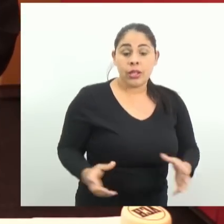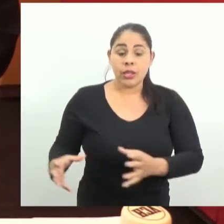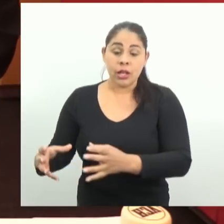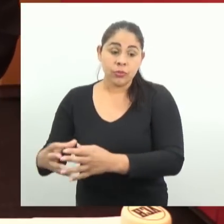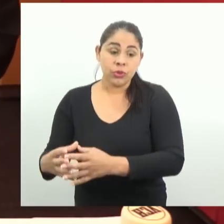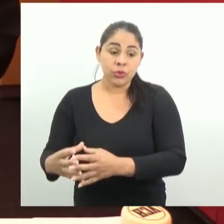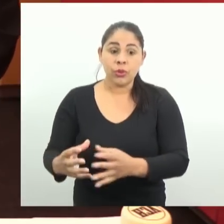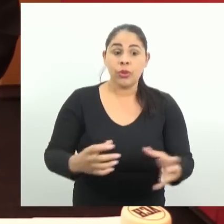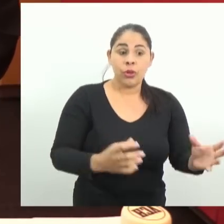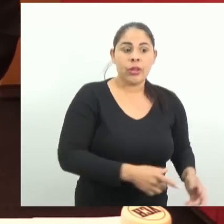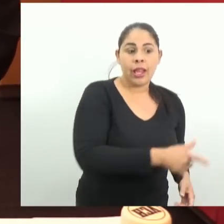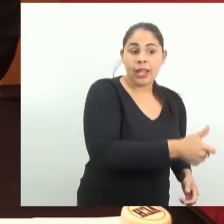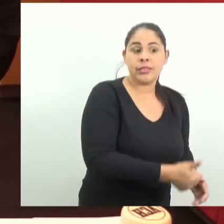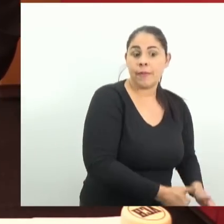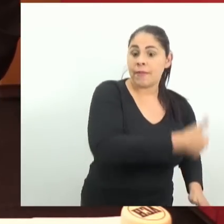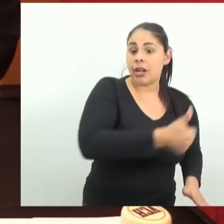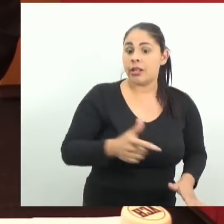Y tú y yo estamos nacidos,